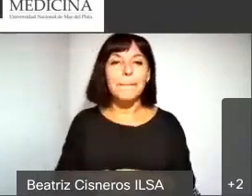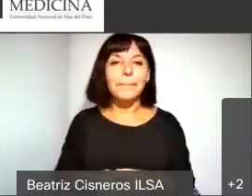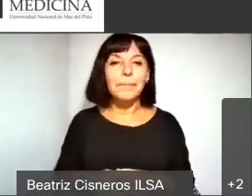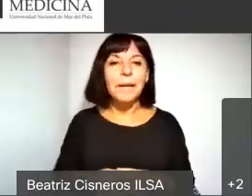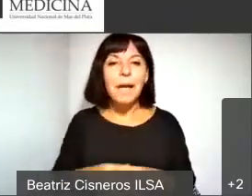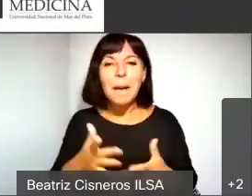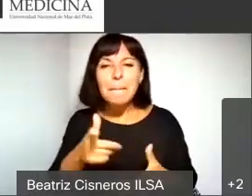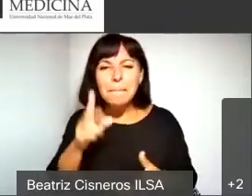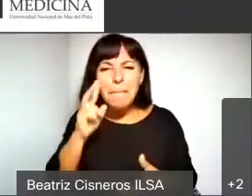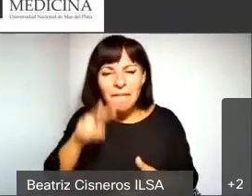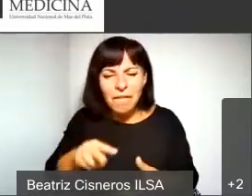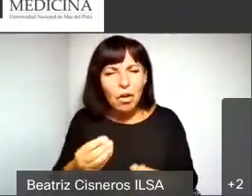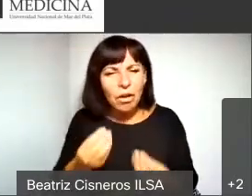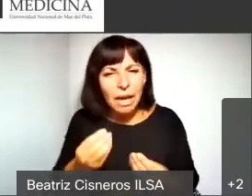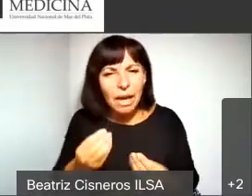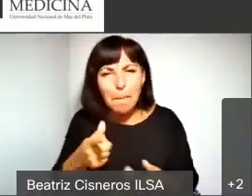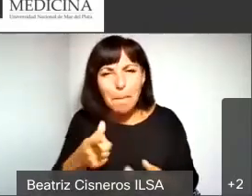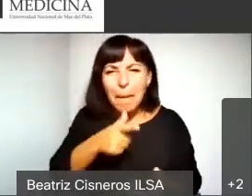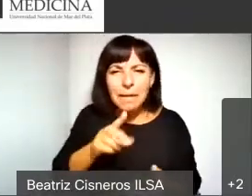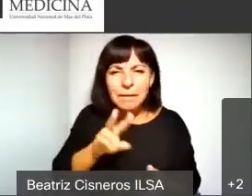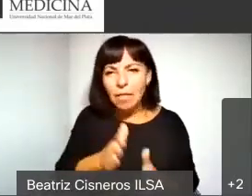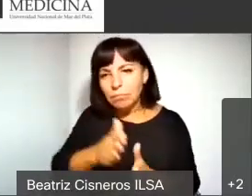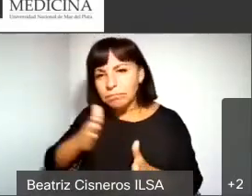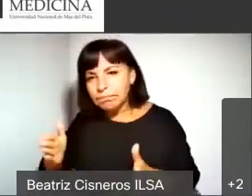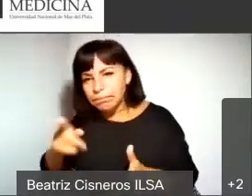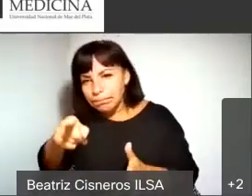en esta imagen de la derecha.